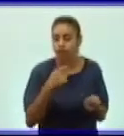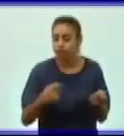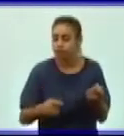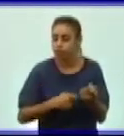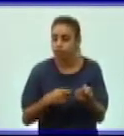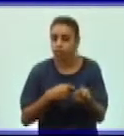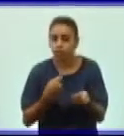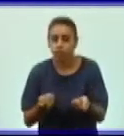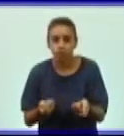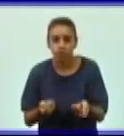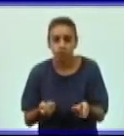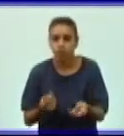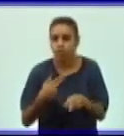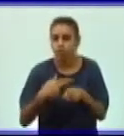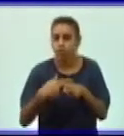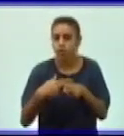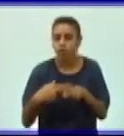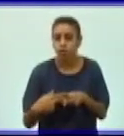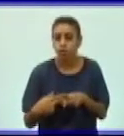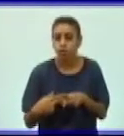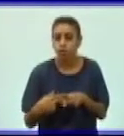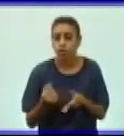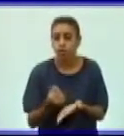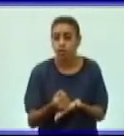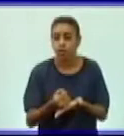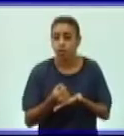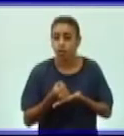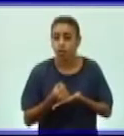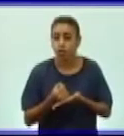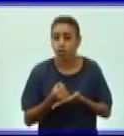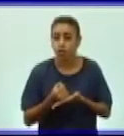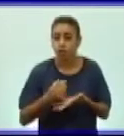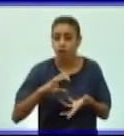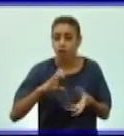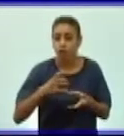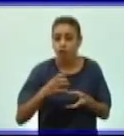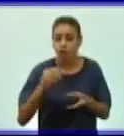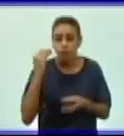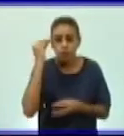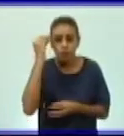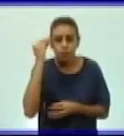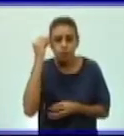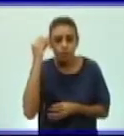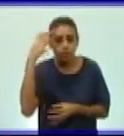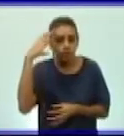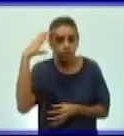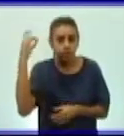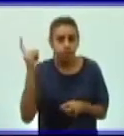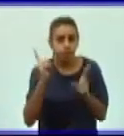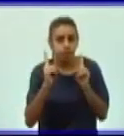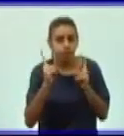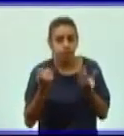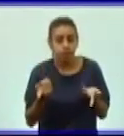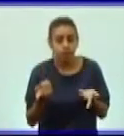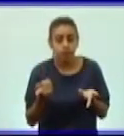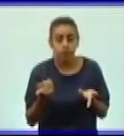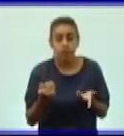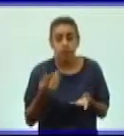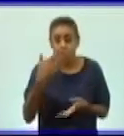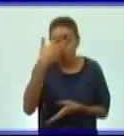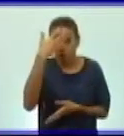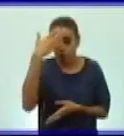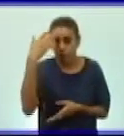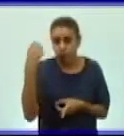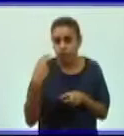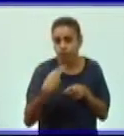valiente, decidida, además una historia que contribuyó a la formación del pensamiento político no solamente en esos pueblos, sino fuera de ellos. Por tanto, se fue olvidando esa